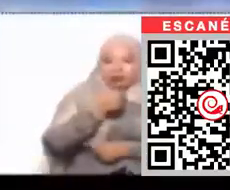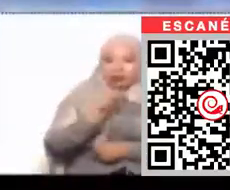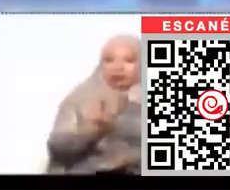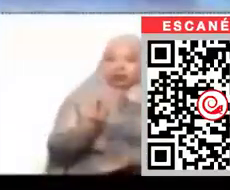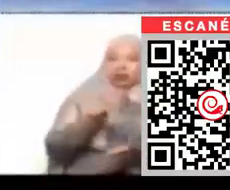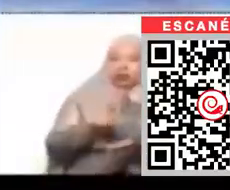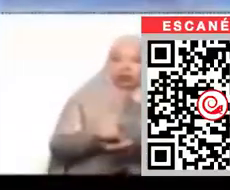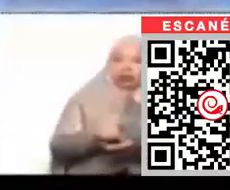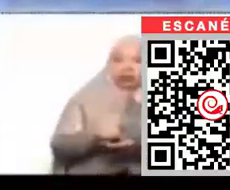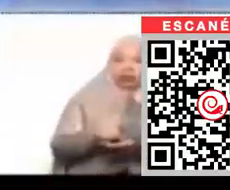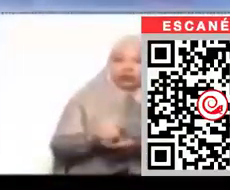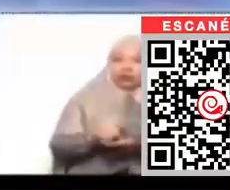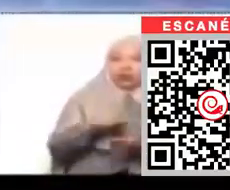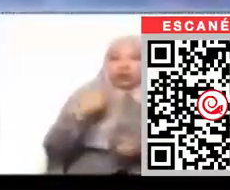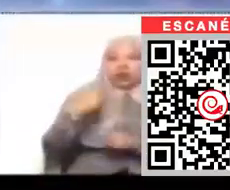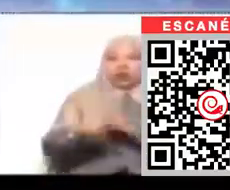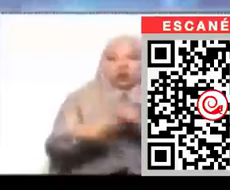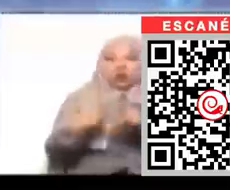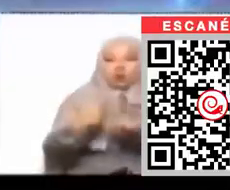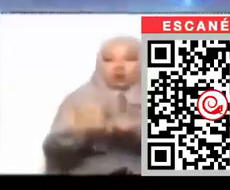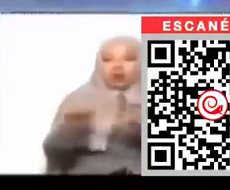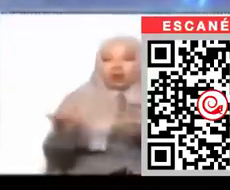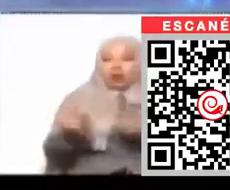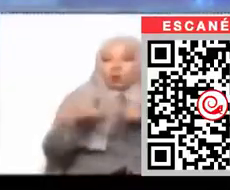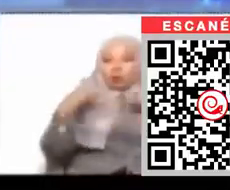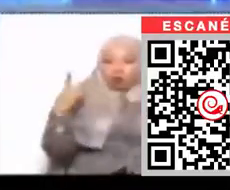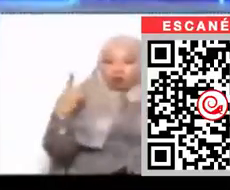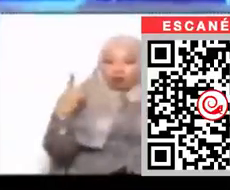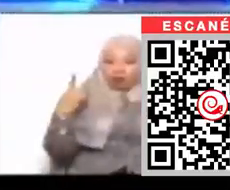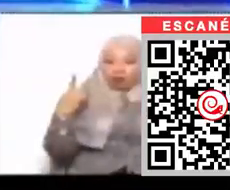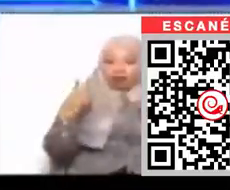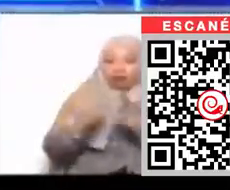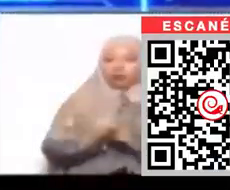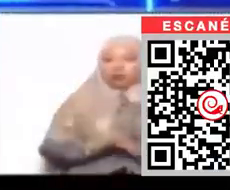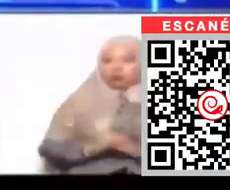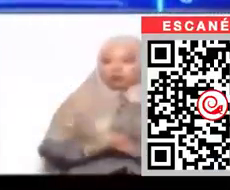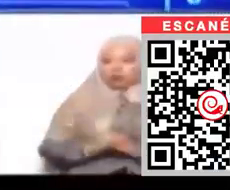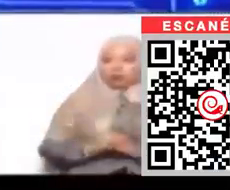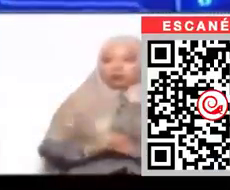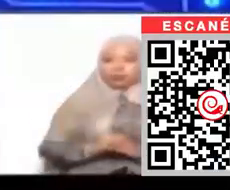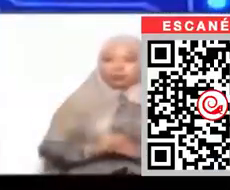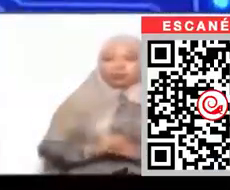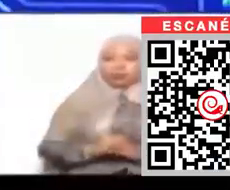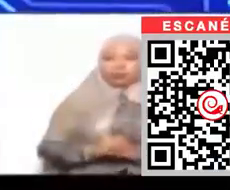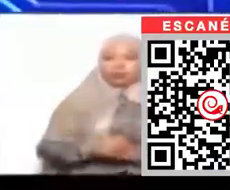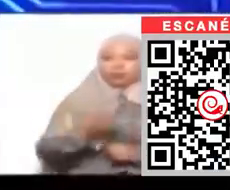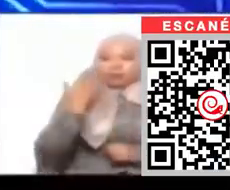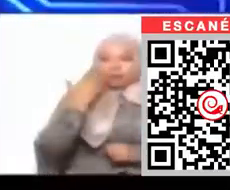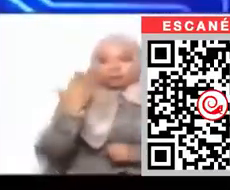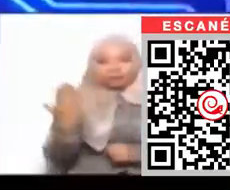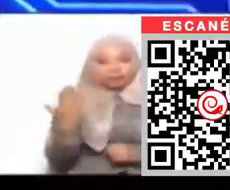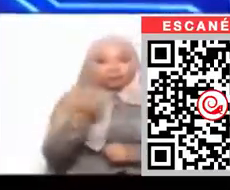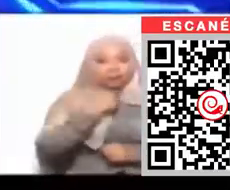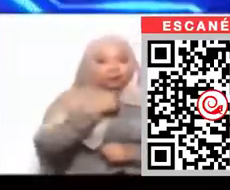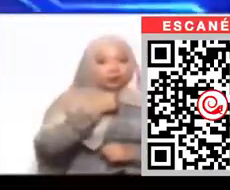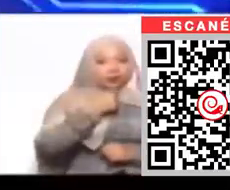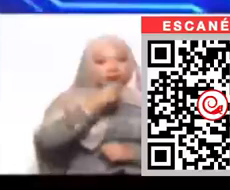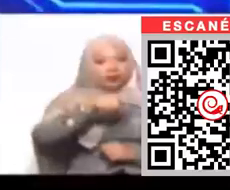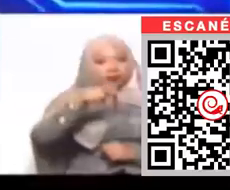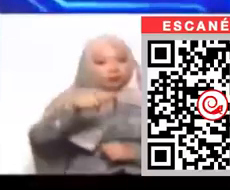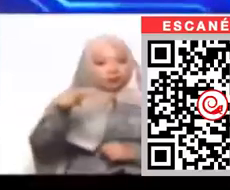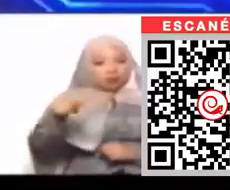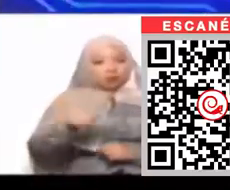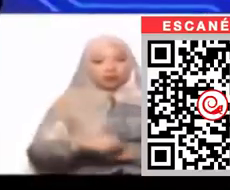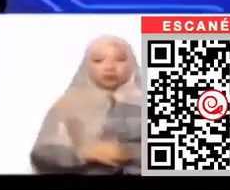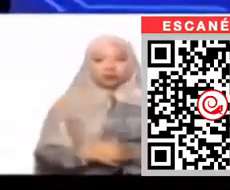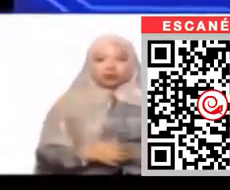en Puerto La Cruz, ¿no? La Guaira, fue? La Guaira. En La Guaira, correcto. Bueno, bueno, las cámaras son tuyas. Comenzamos, hemos